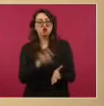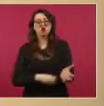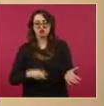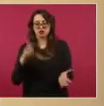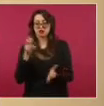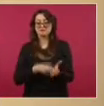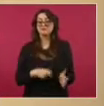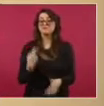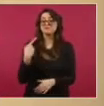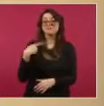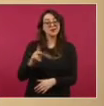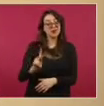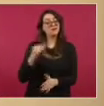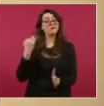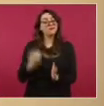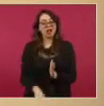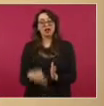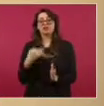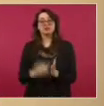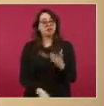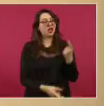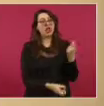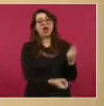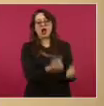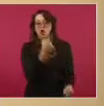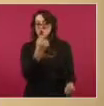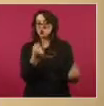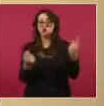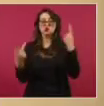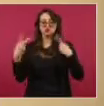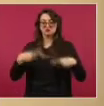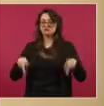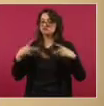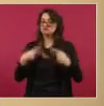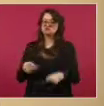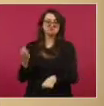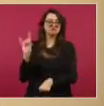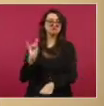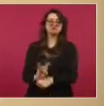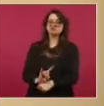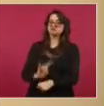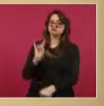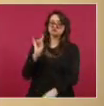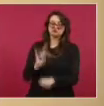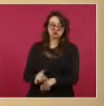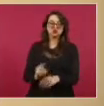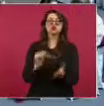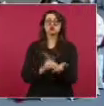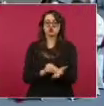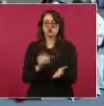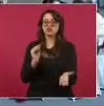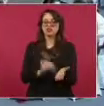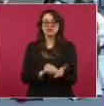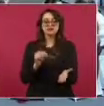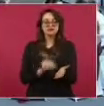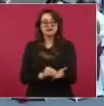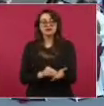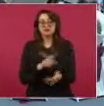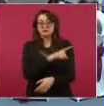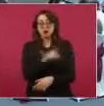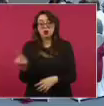por algunas acciones de simulación al registrarse como empresas especializadas, algunas de ellas sin verdaderamente